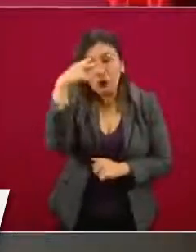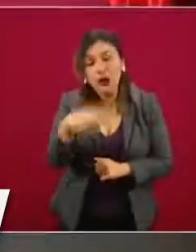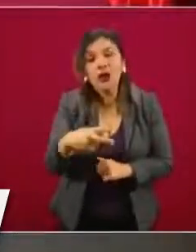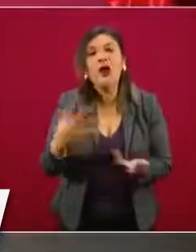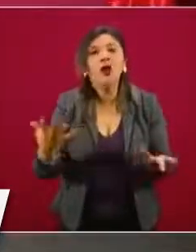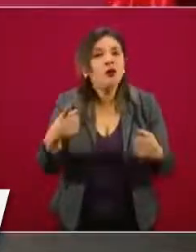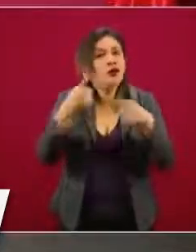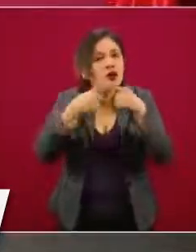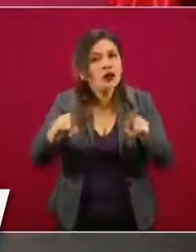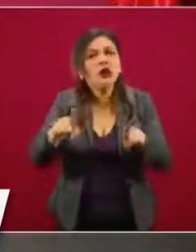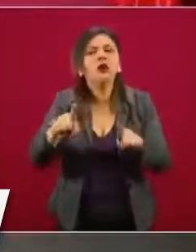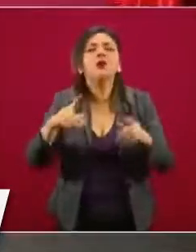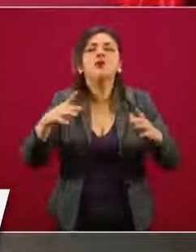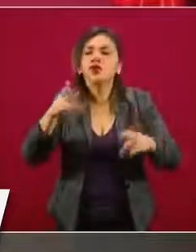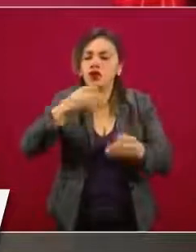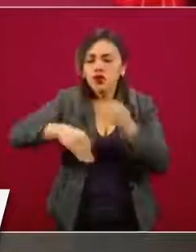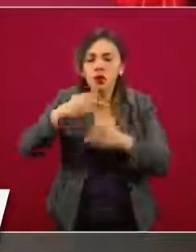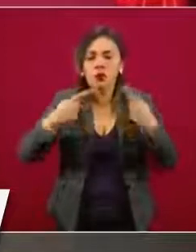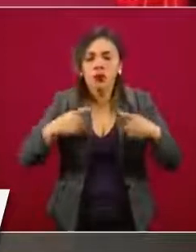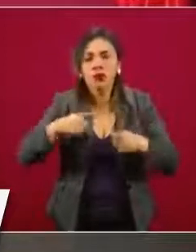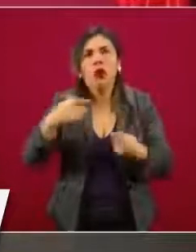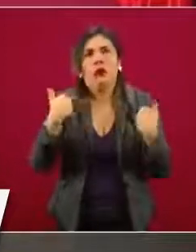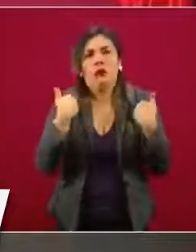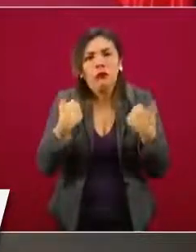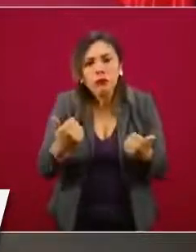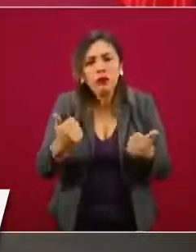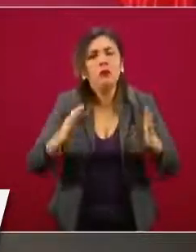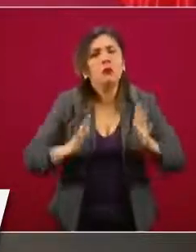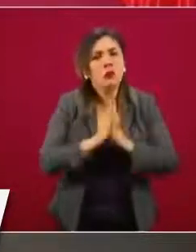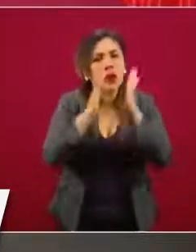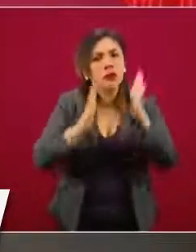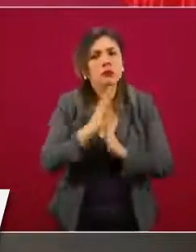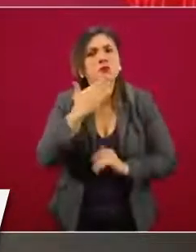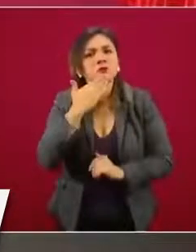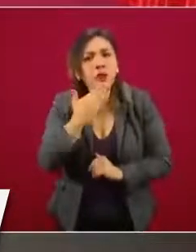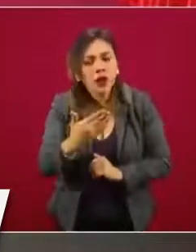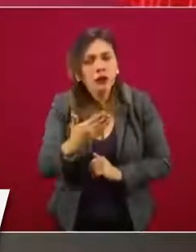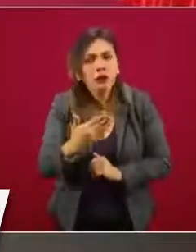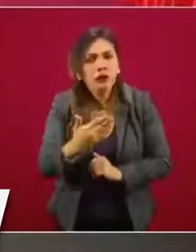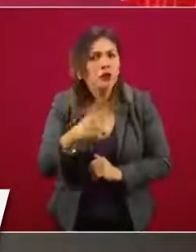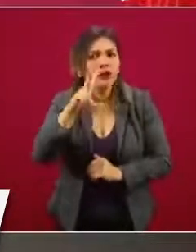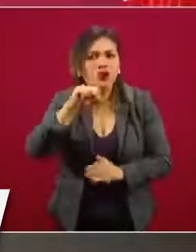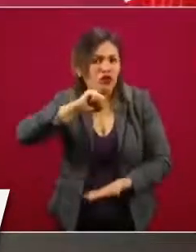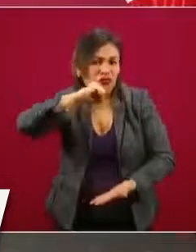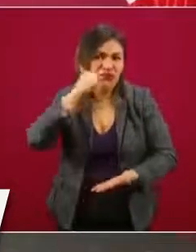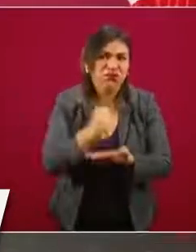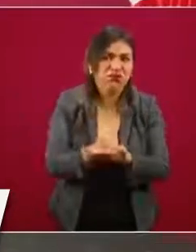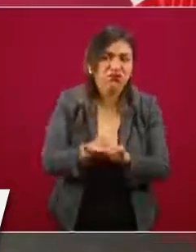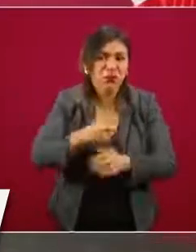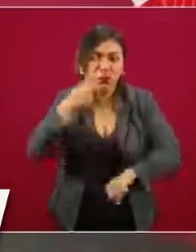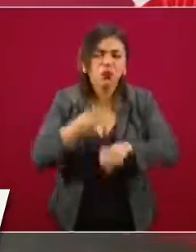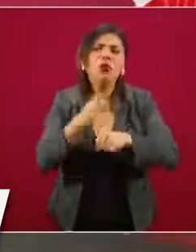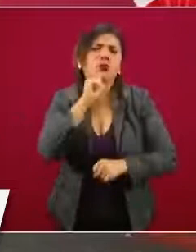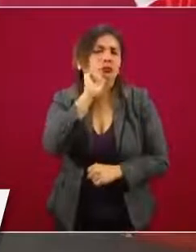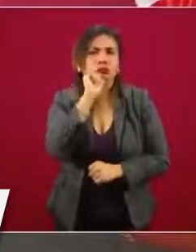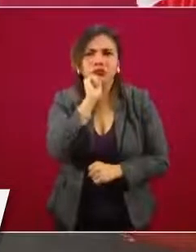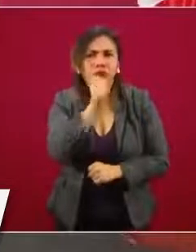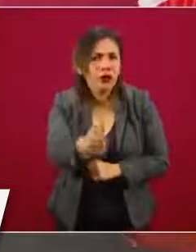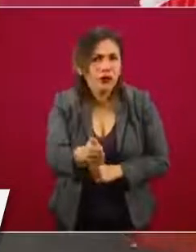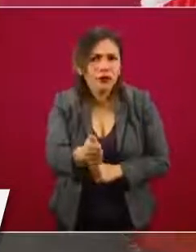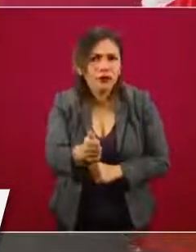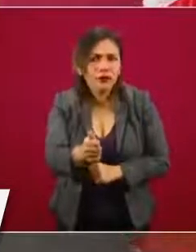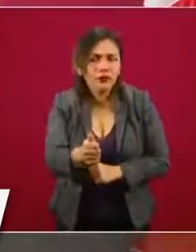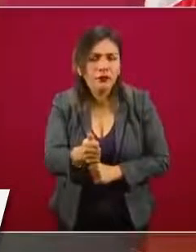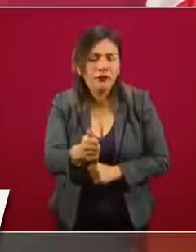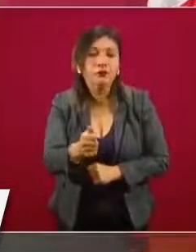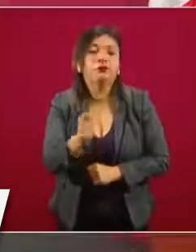con la participación consciente de la gente, nada por la fuerza. Y